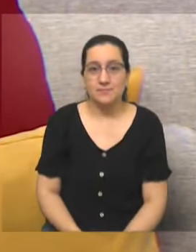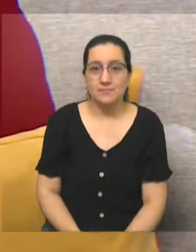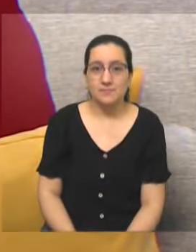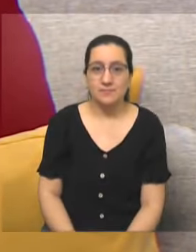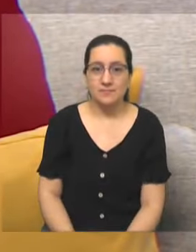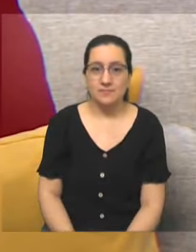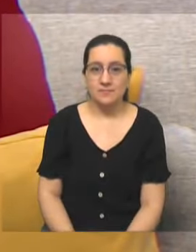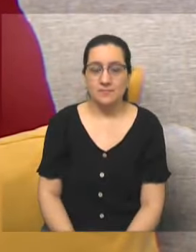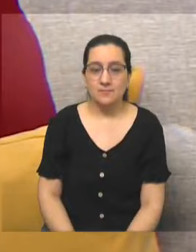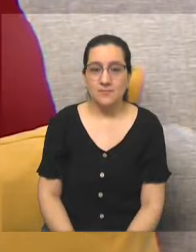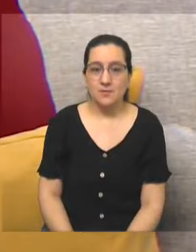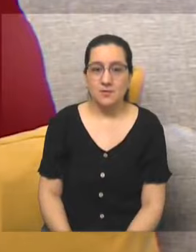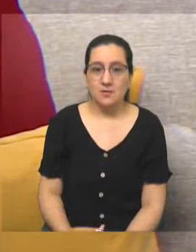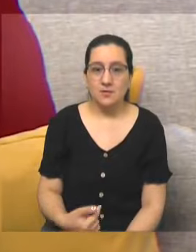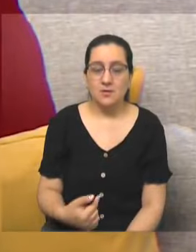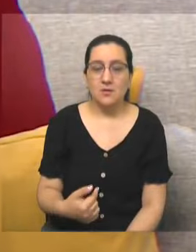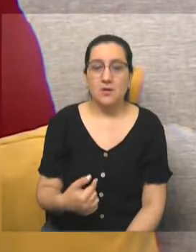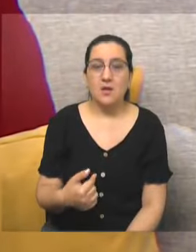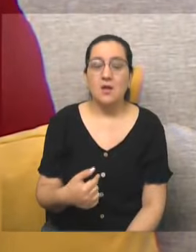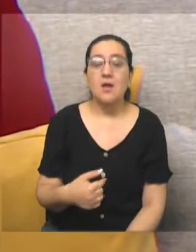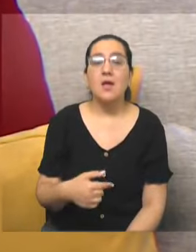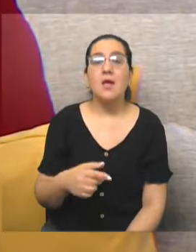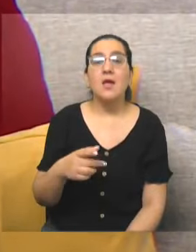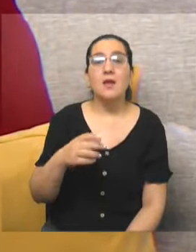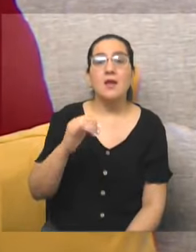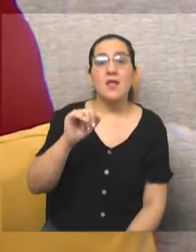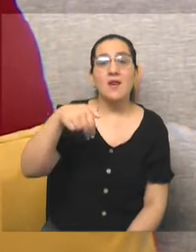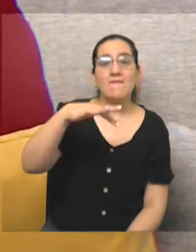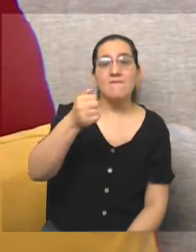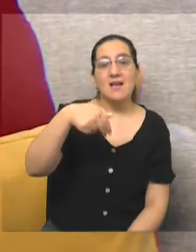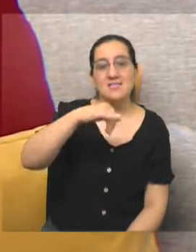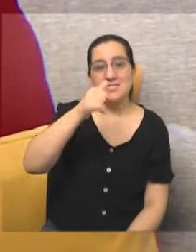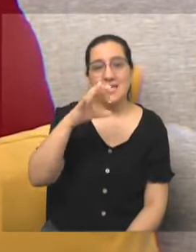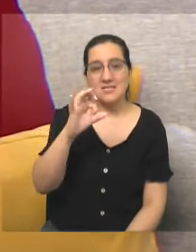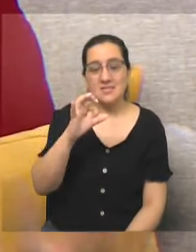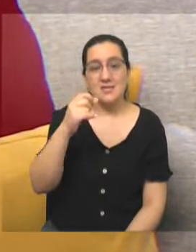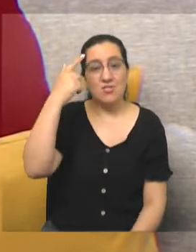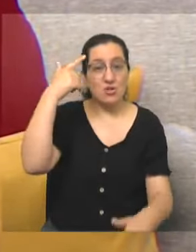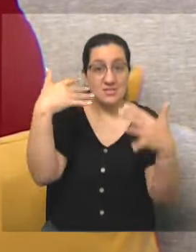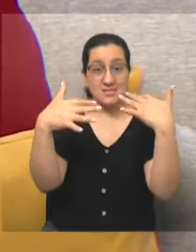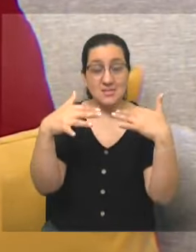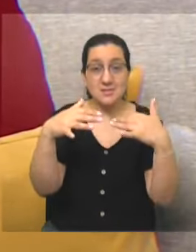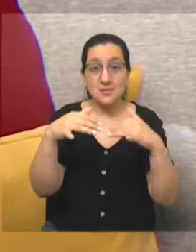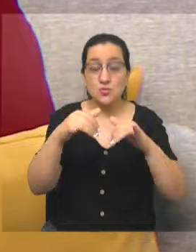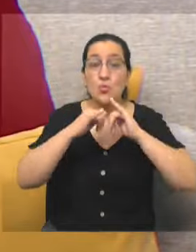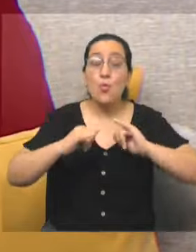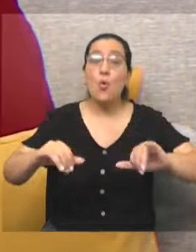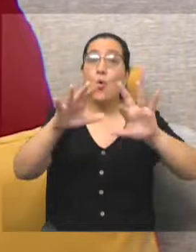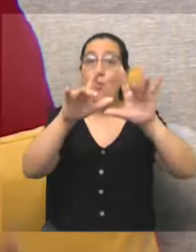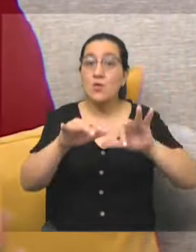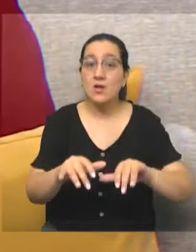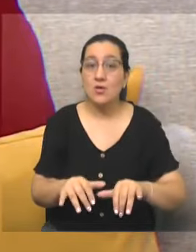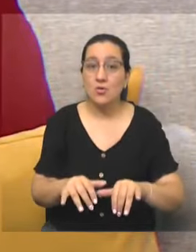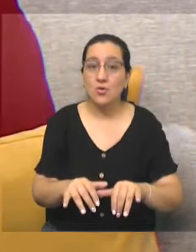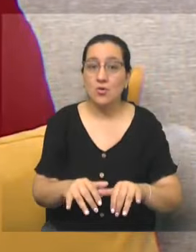Bueno, empiezo diciendo palabras de otros, ¿no? La plataforma de infancias y adolescencias emitió un comunicado con